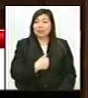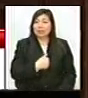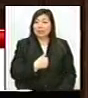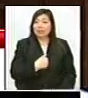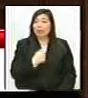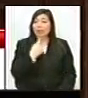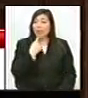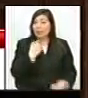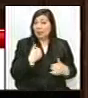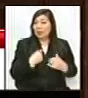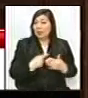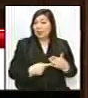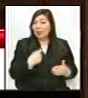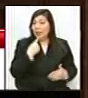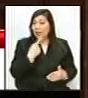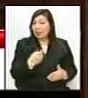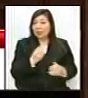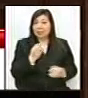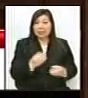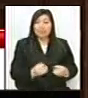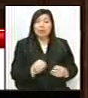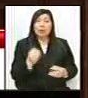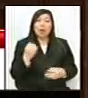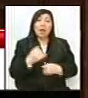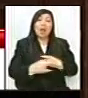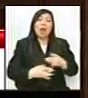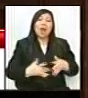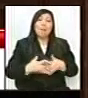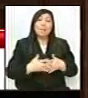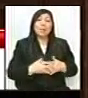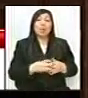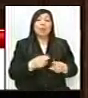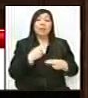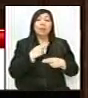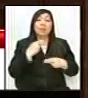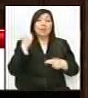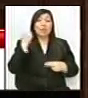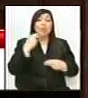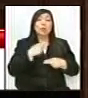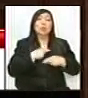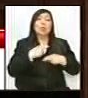hacer referencia a la sentencia de la Corte Interamericana de Derechos Humanos,